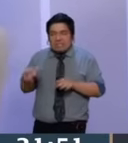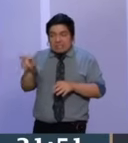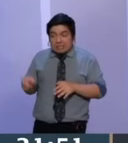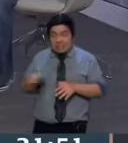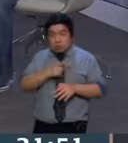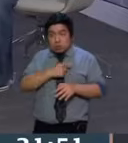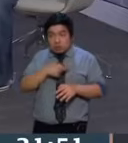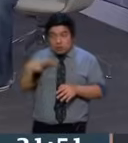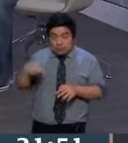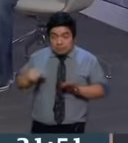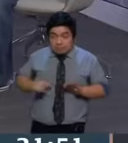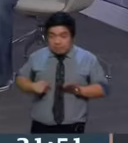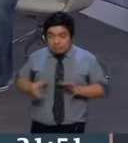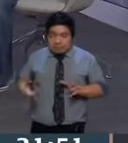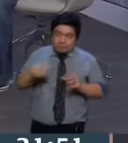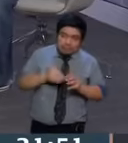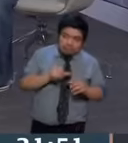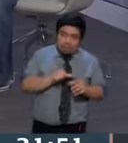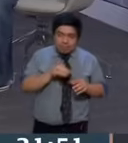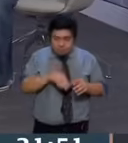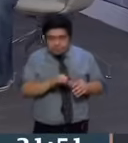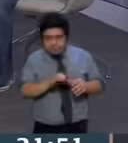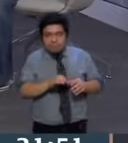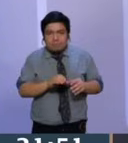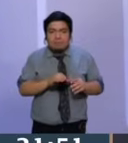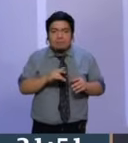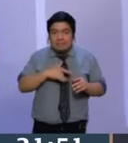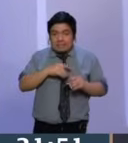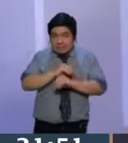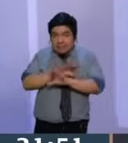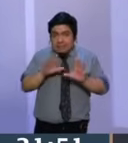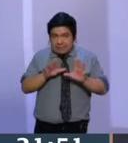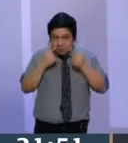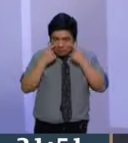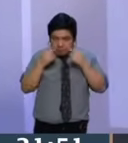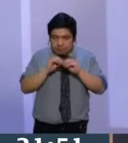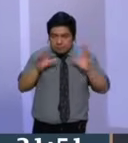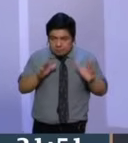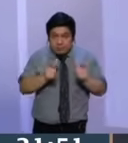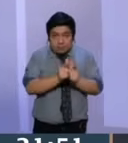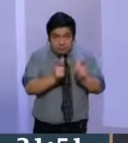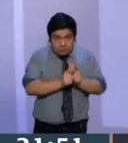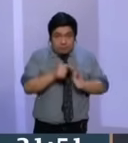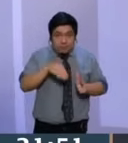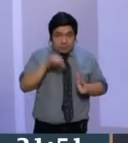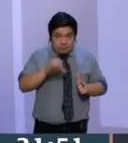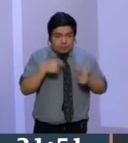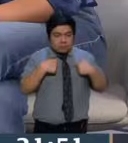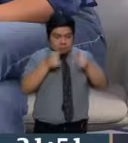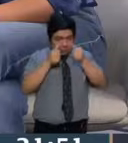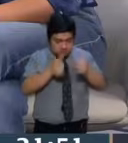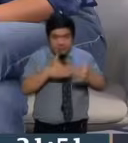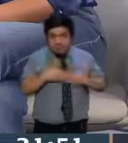en sus acciones sumar a Movimiento Ciudadano. Yo sí quiero decir de manera muy clara, yo le pongo al partido en el que creo y al espacio en el que